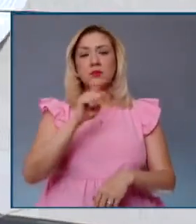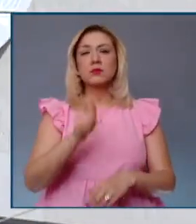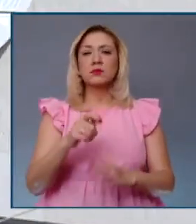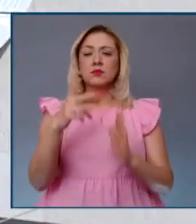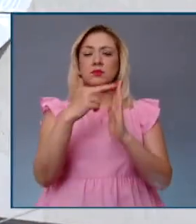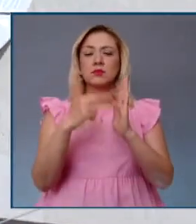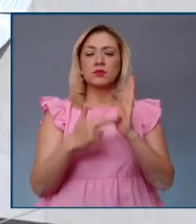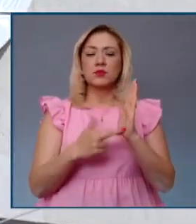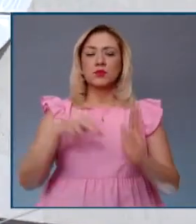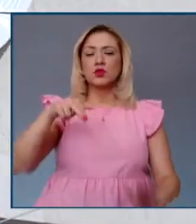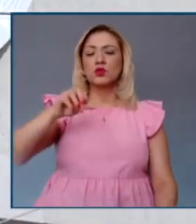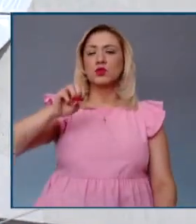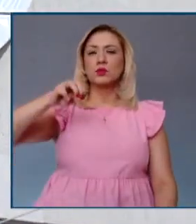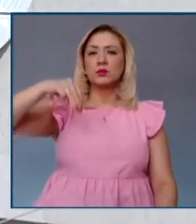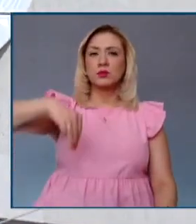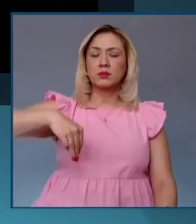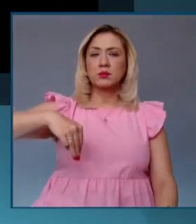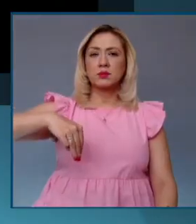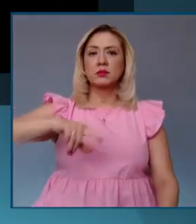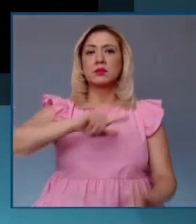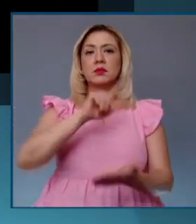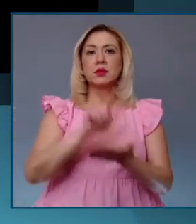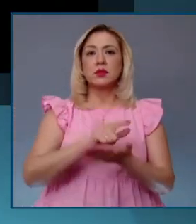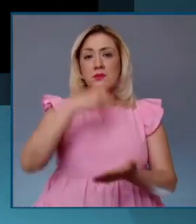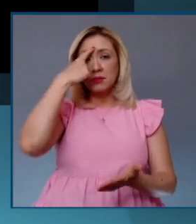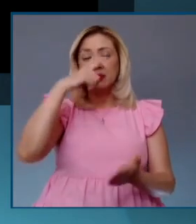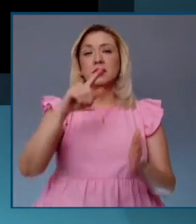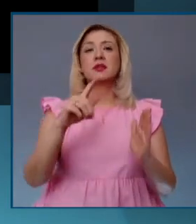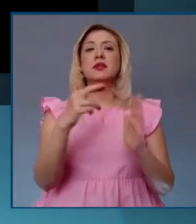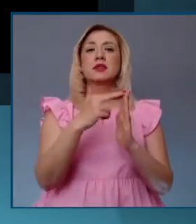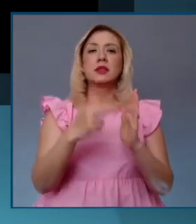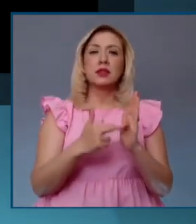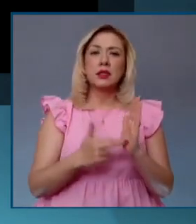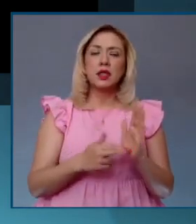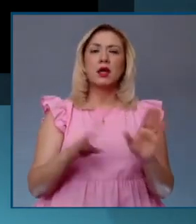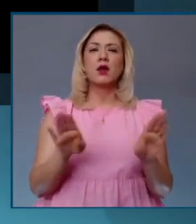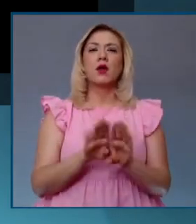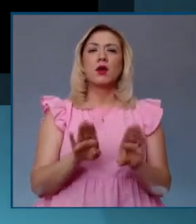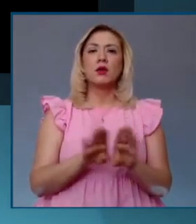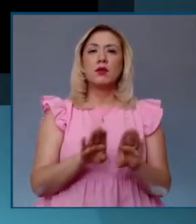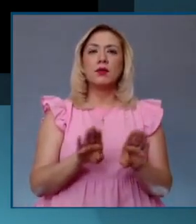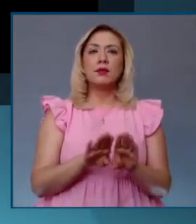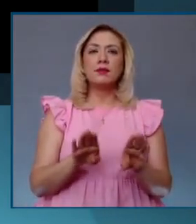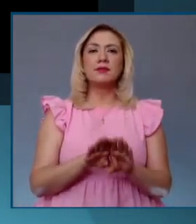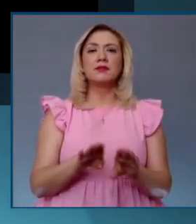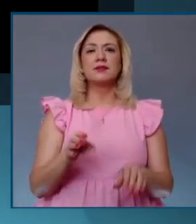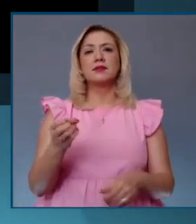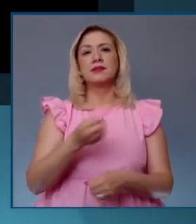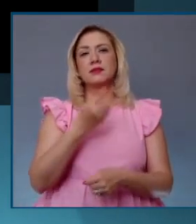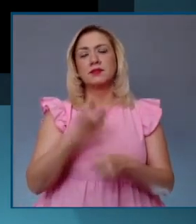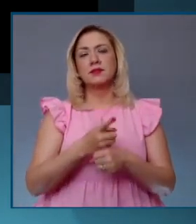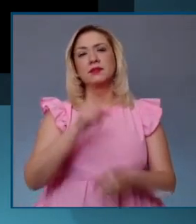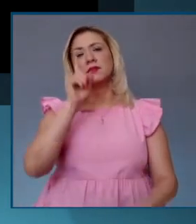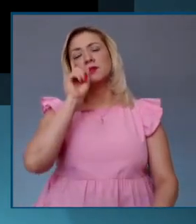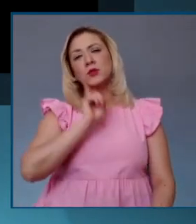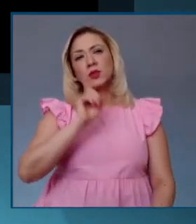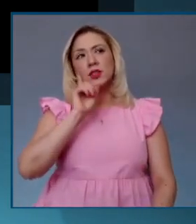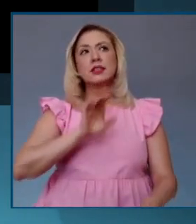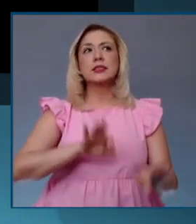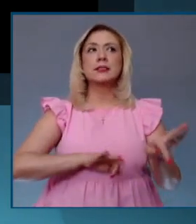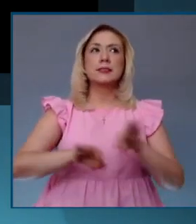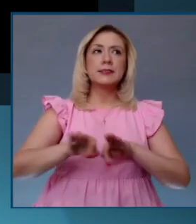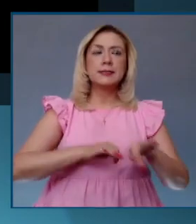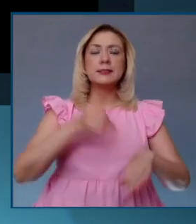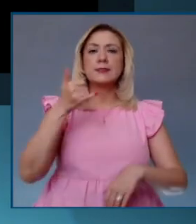25, que establece los lineamientos para garantizar la igualdad de oportunidades entre hombres y mujeres en el ámbito laboral y prevenir la discriminación